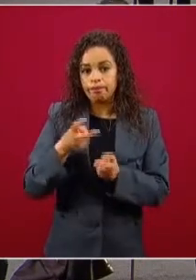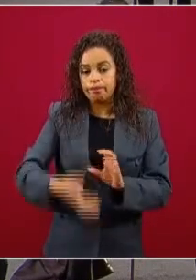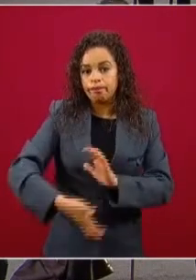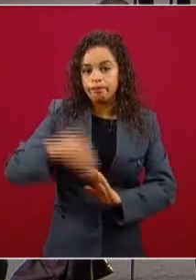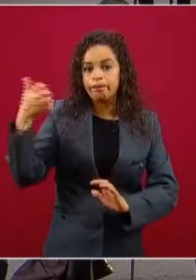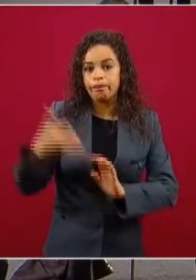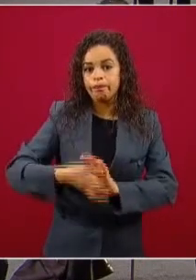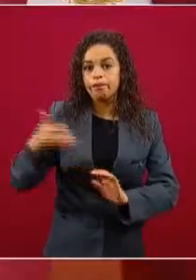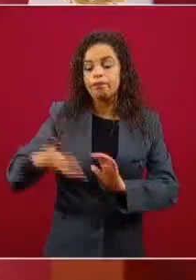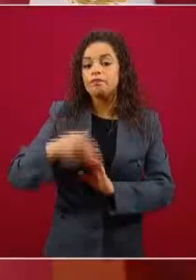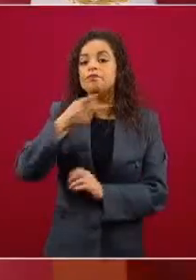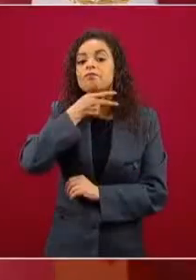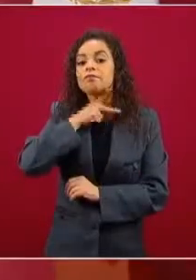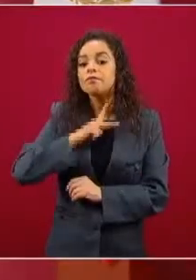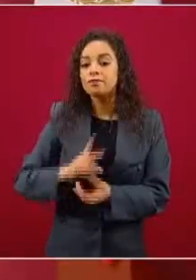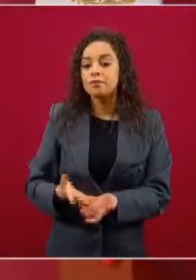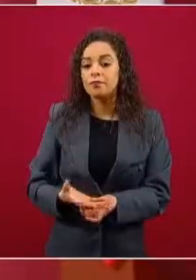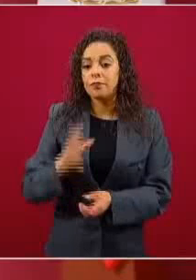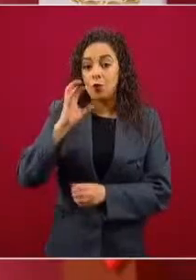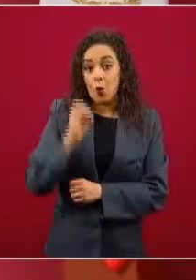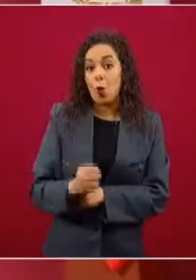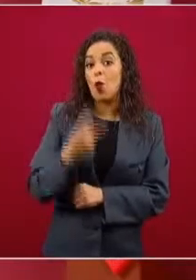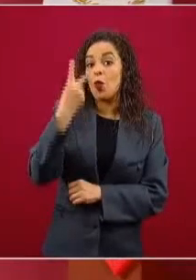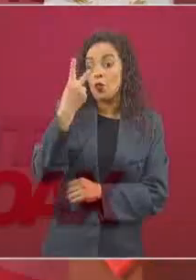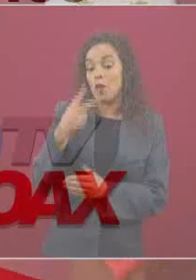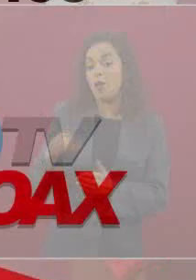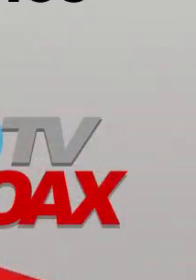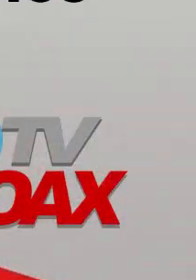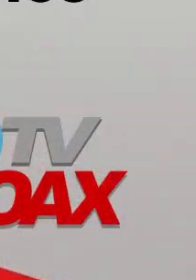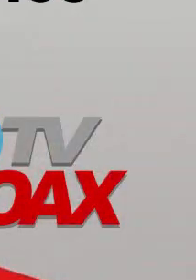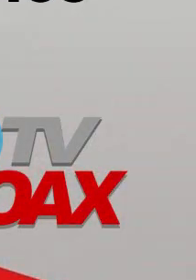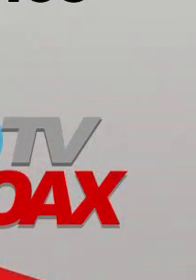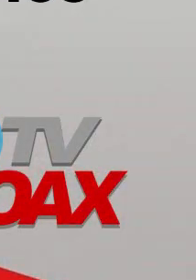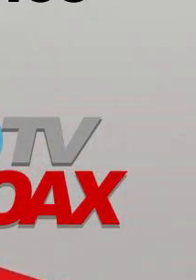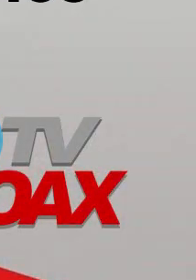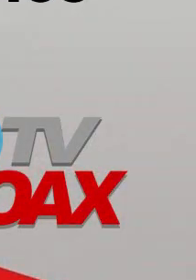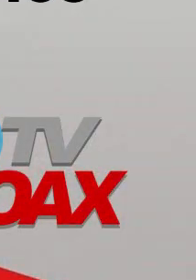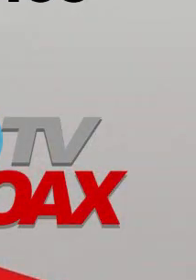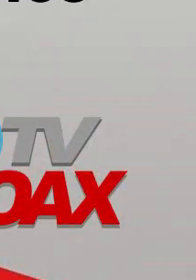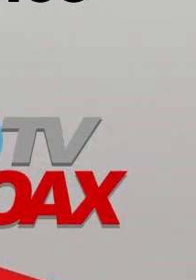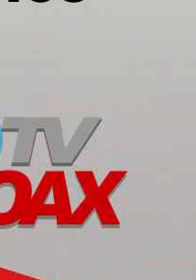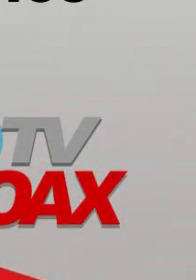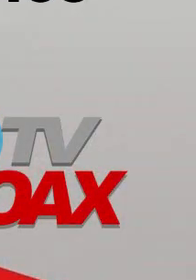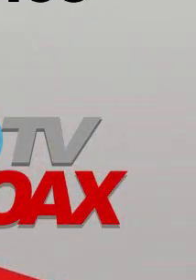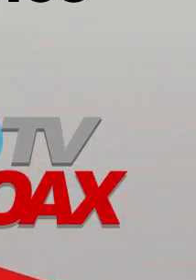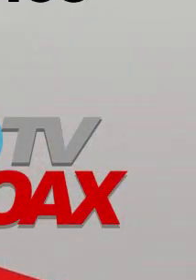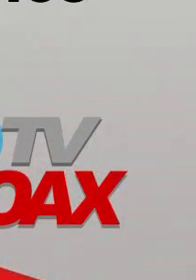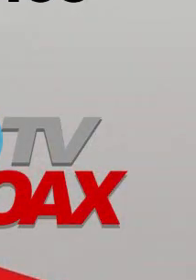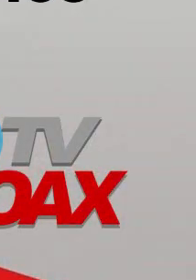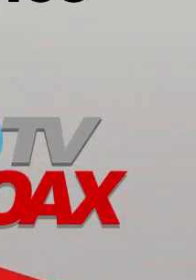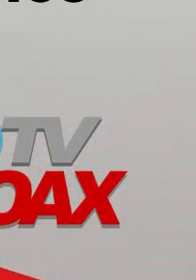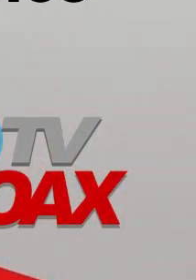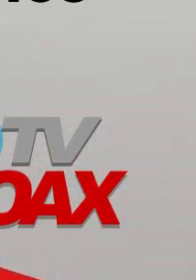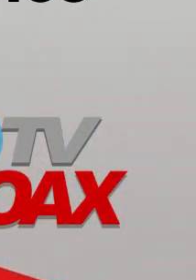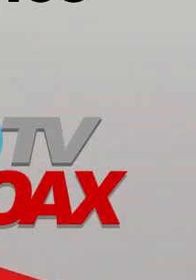o 2 meses combatiendo el huachicol o 2 meses sin huachicol.